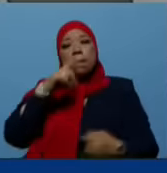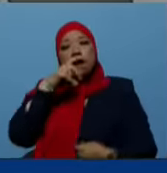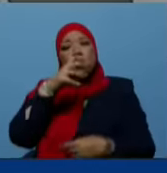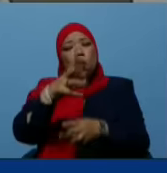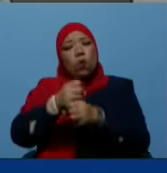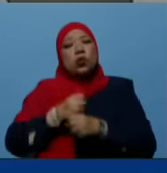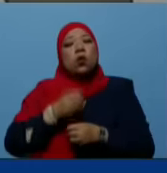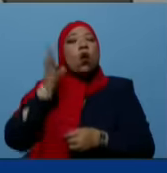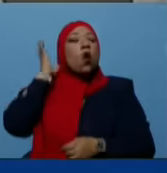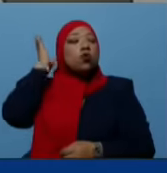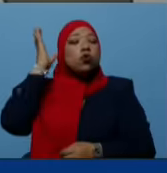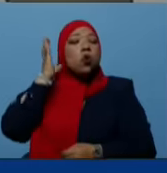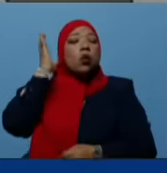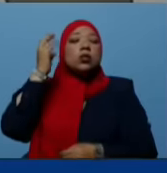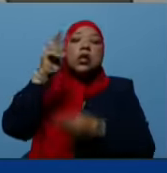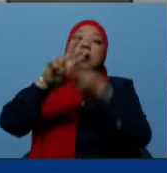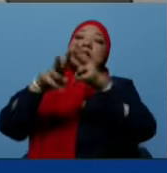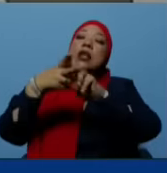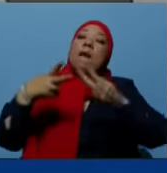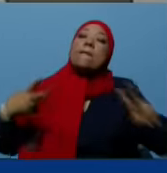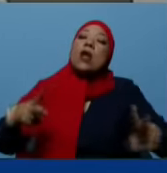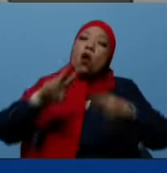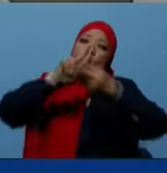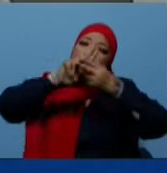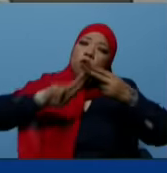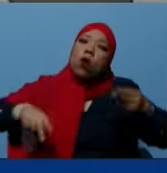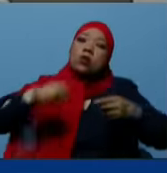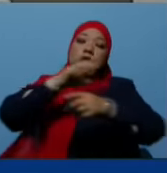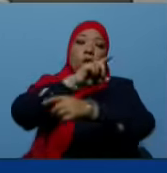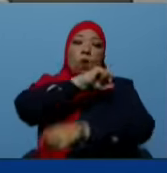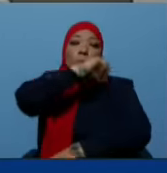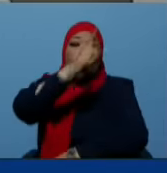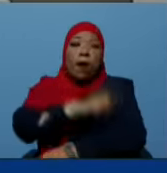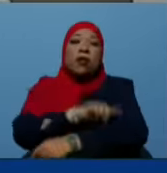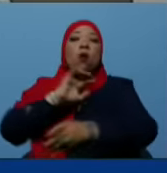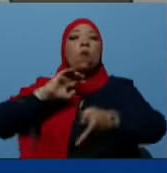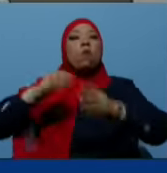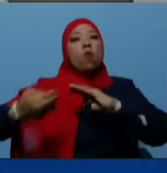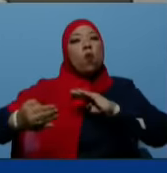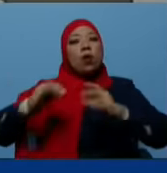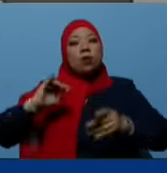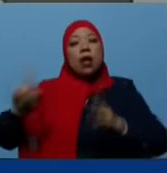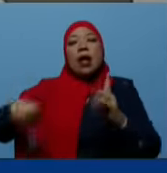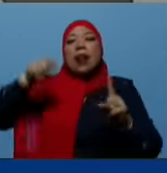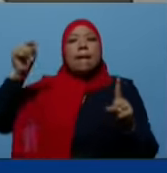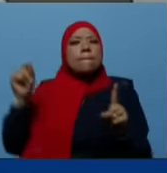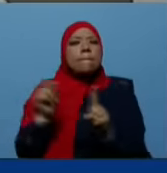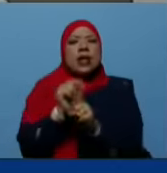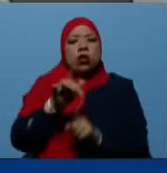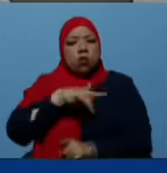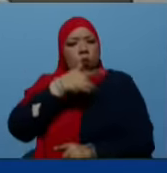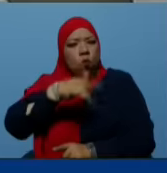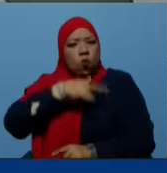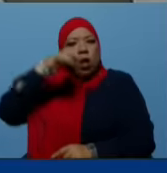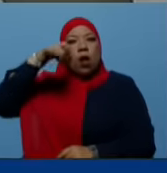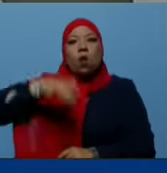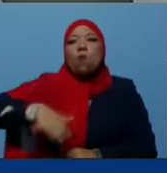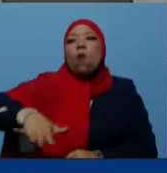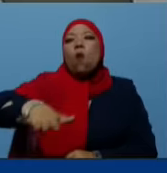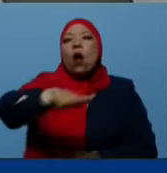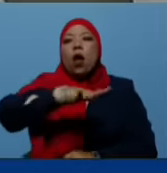su compromiso de paz, su fortaleza moral, su fortaleza espiritual. A nuestro pueblo